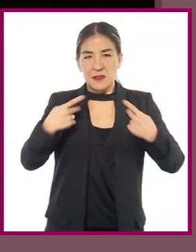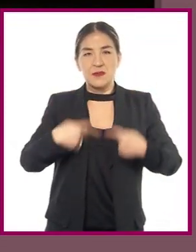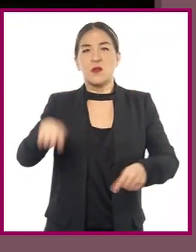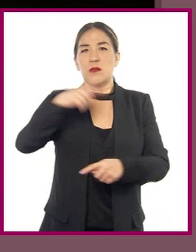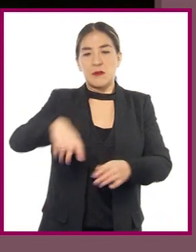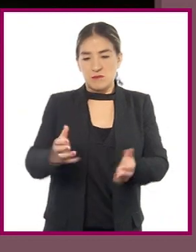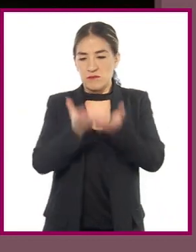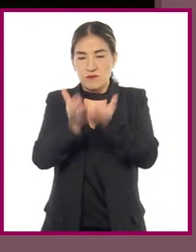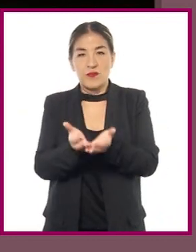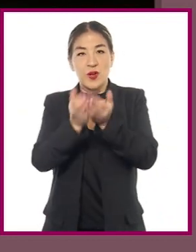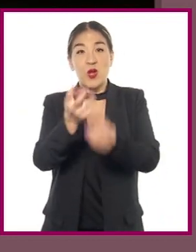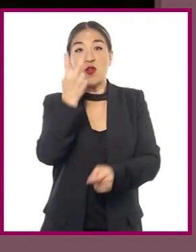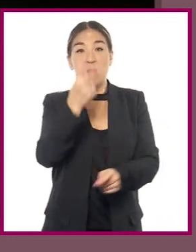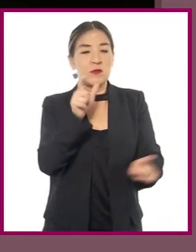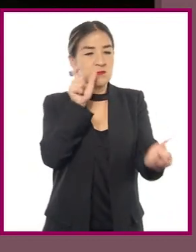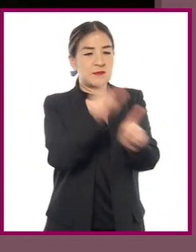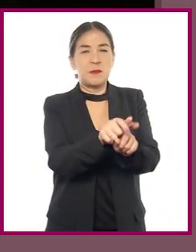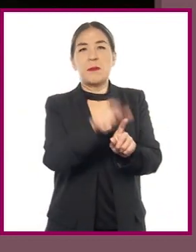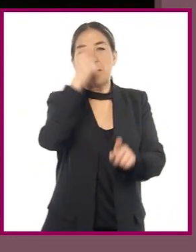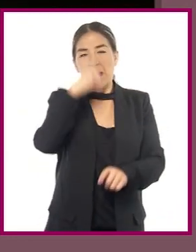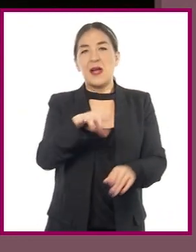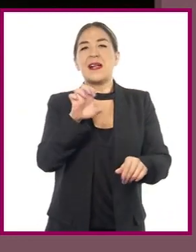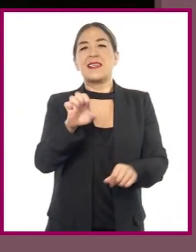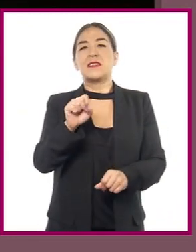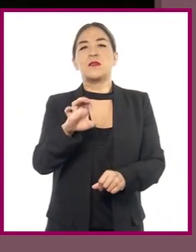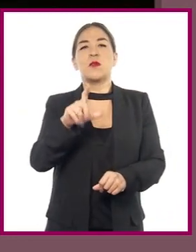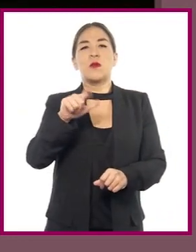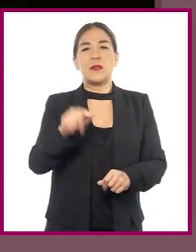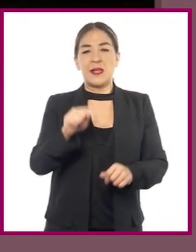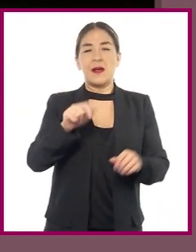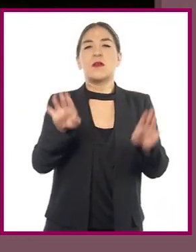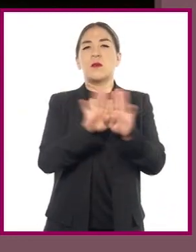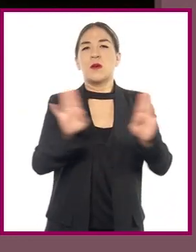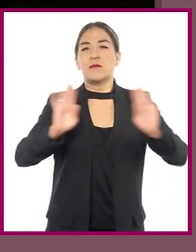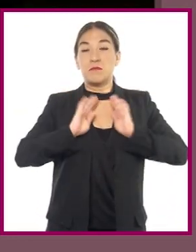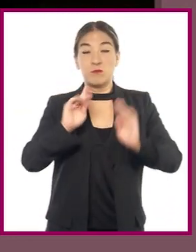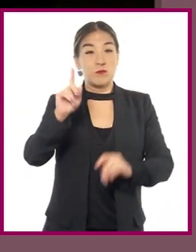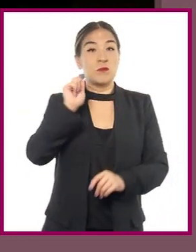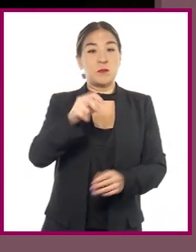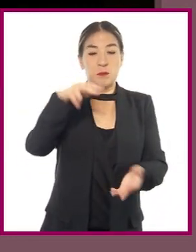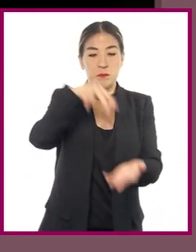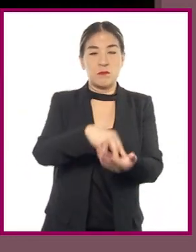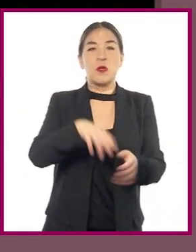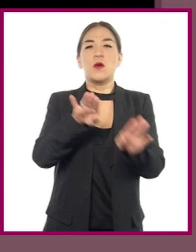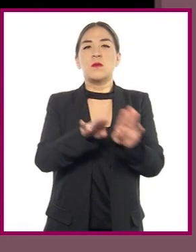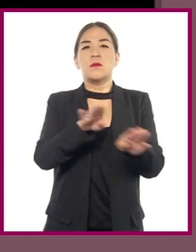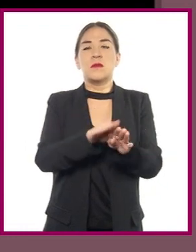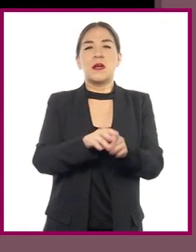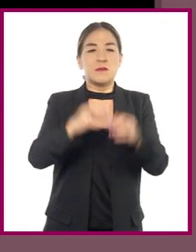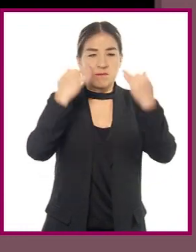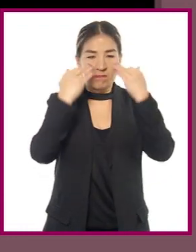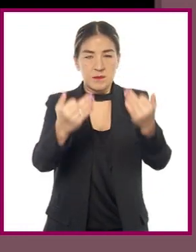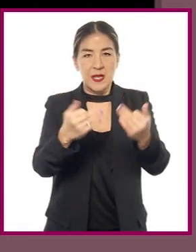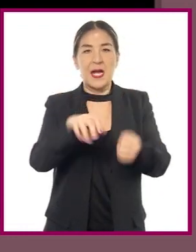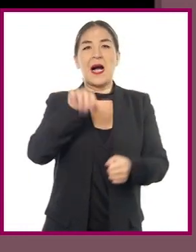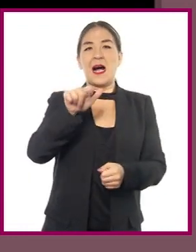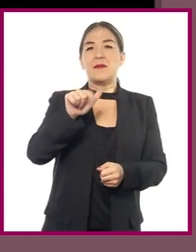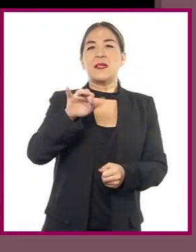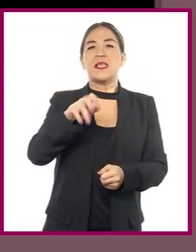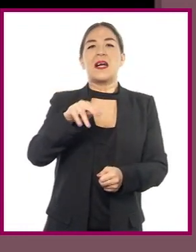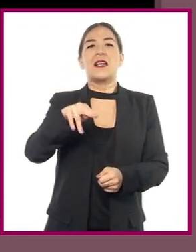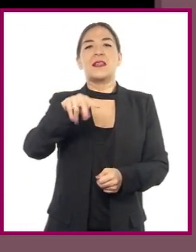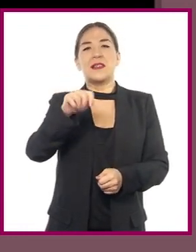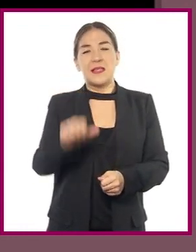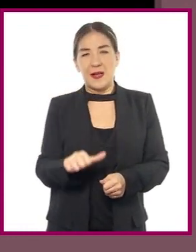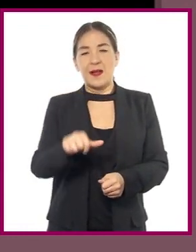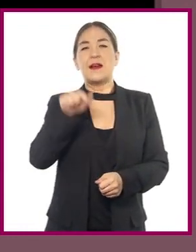armados que servían de escolta. La capitana, que iba al frente, y la almiranta en la retaguardia.